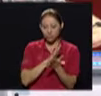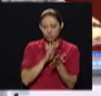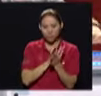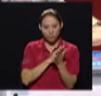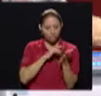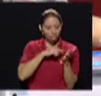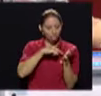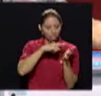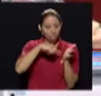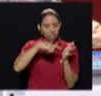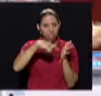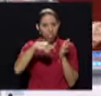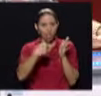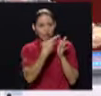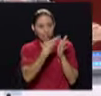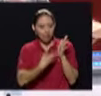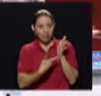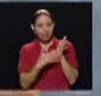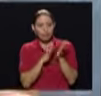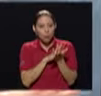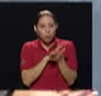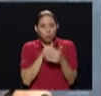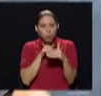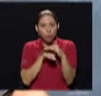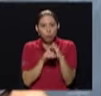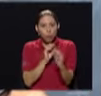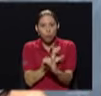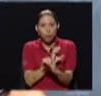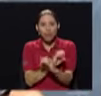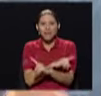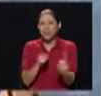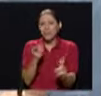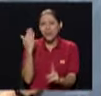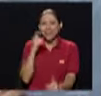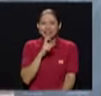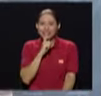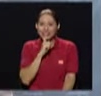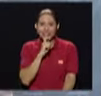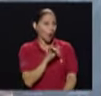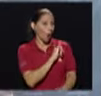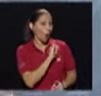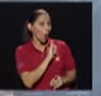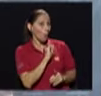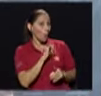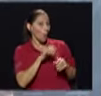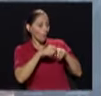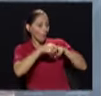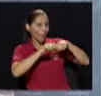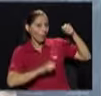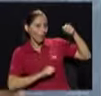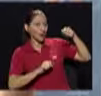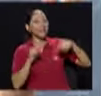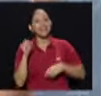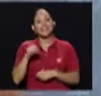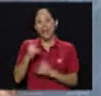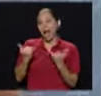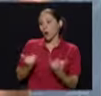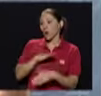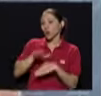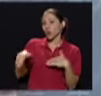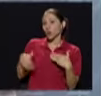se trataba de conservar lo mejor posible. Era muy difícil compartir eso. Ahora las